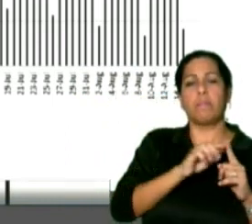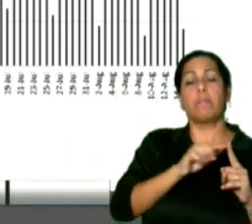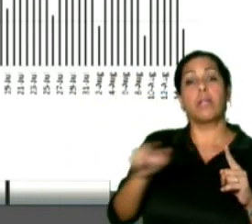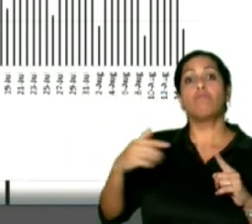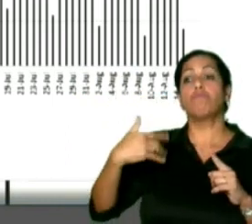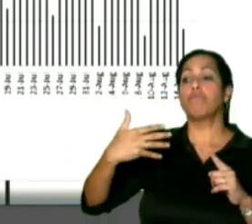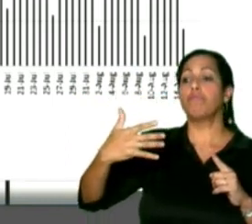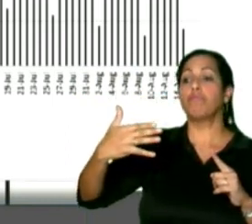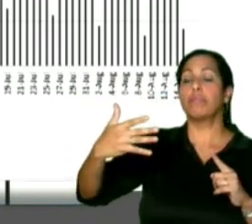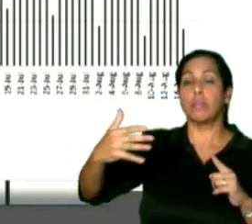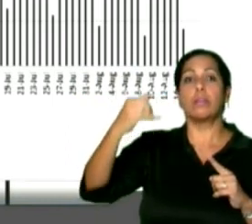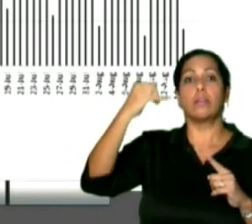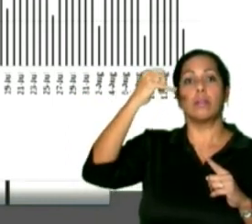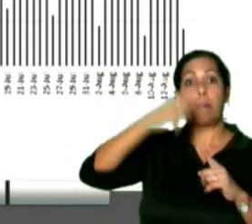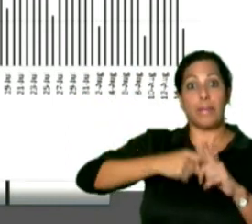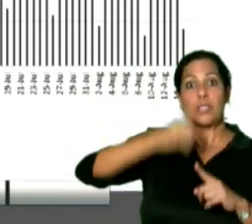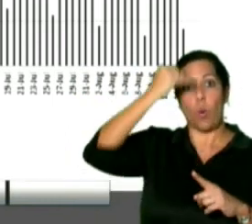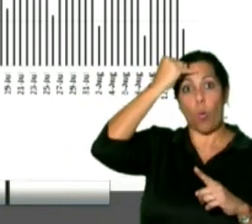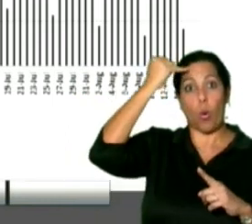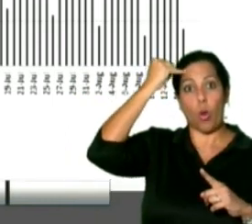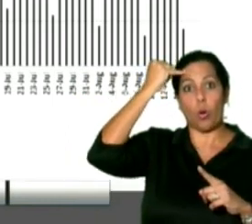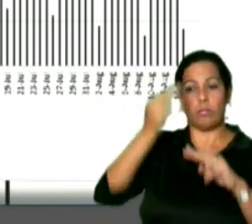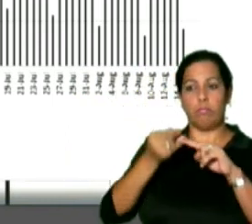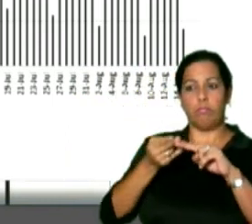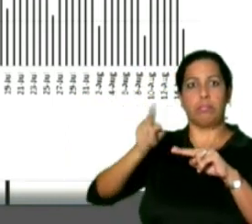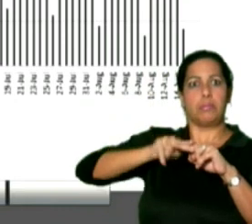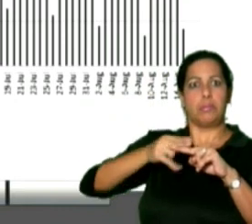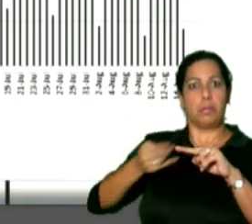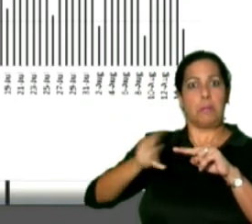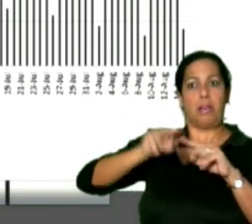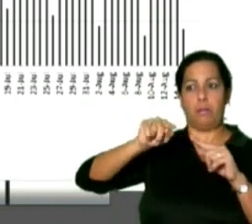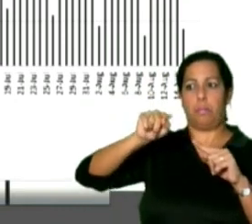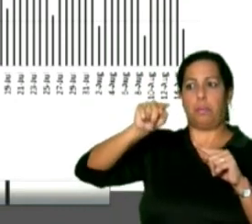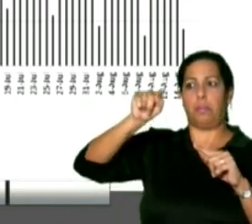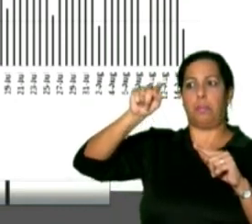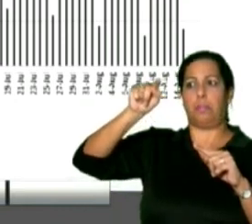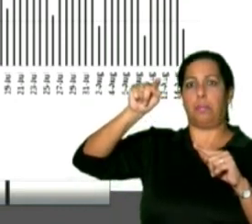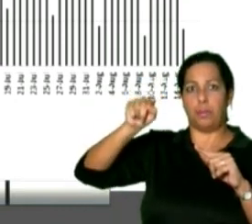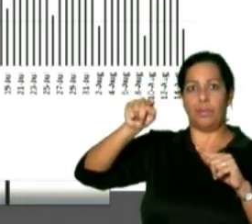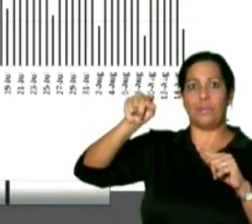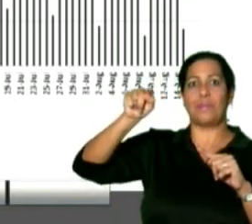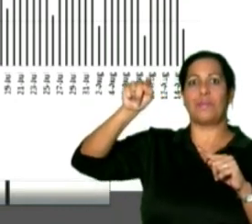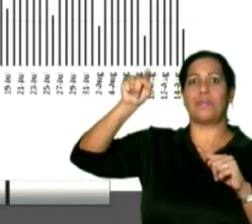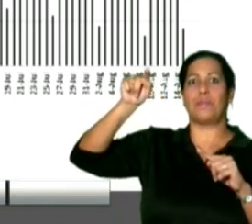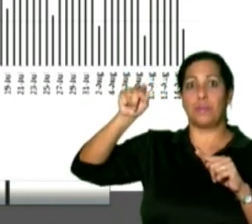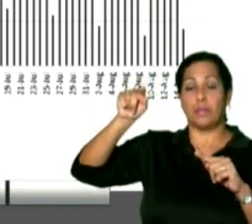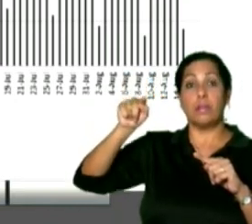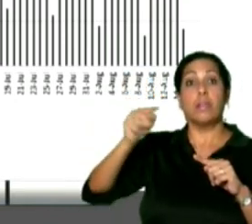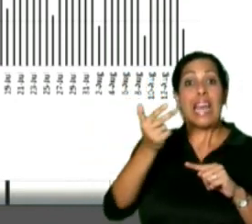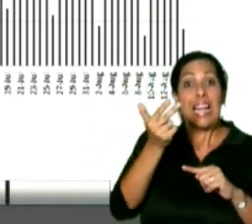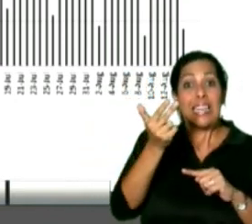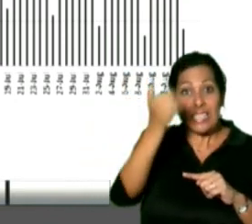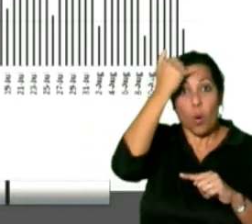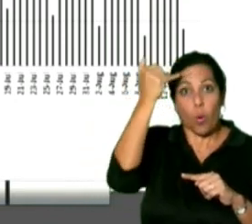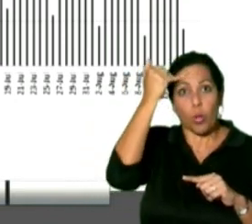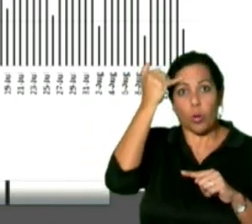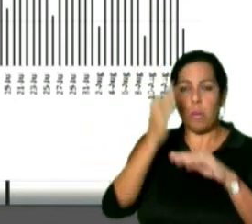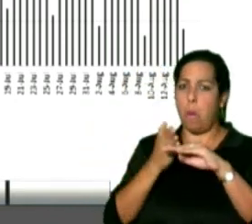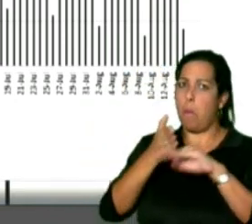habíamos hablado, los casos comenzaron a aumentar y llegamos por primera vez el 13 de julio a sobrepasar